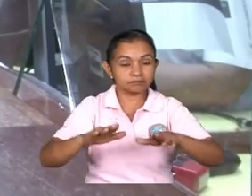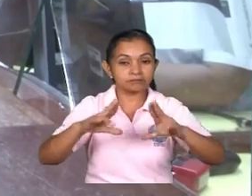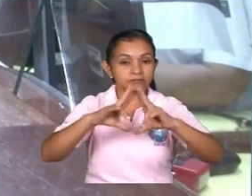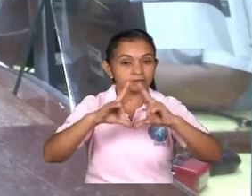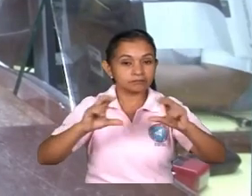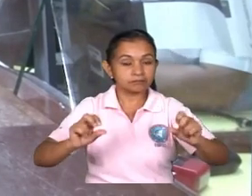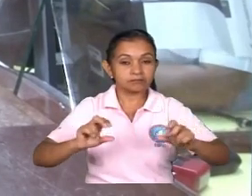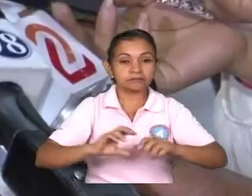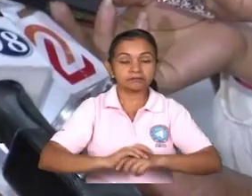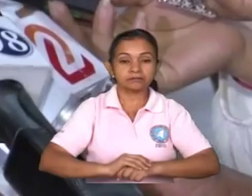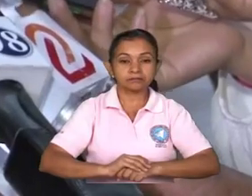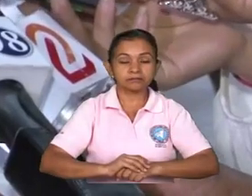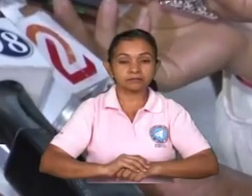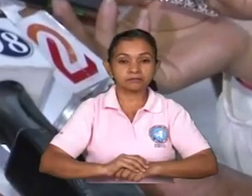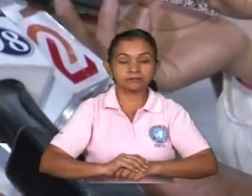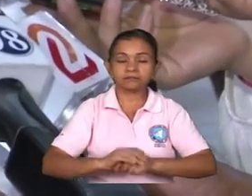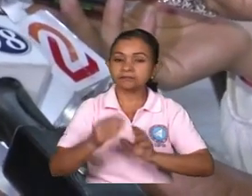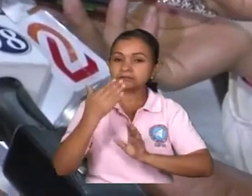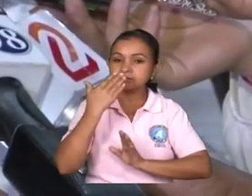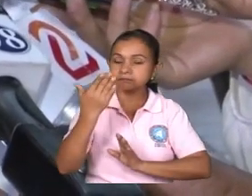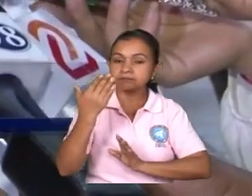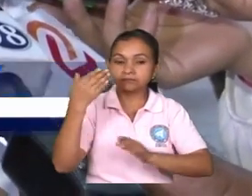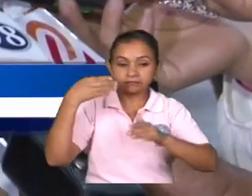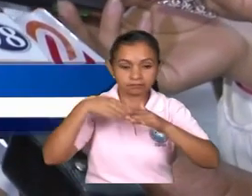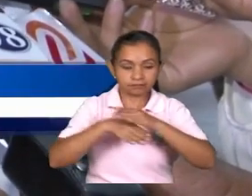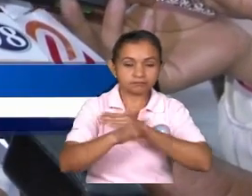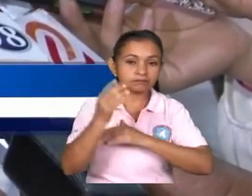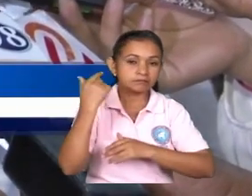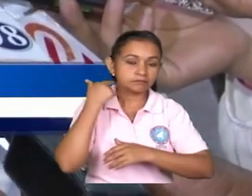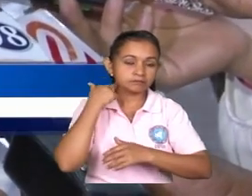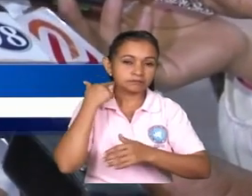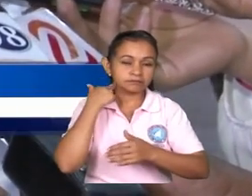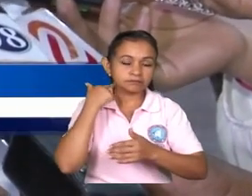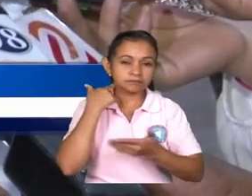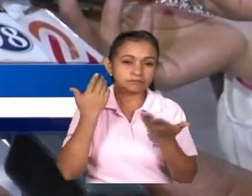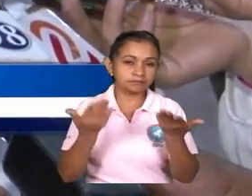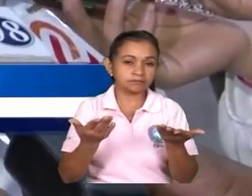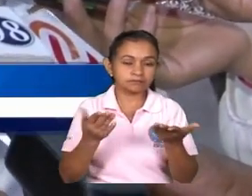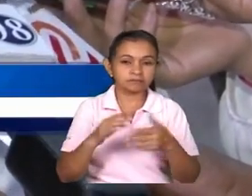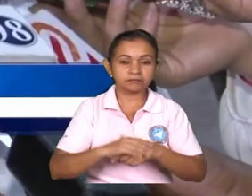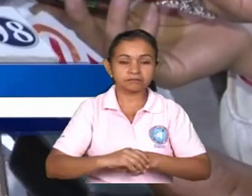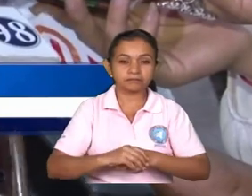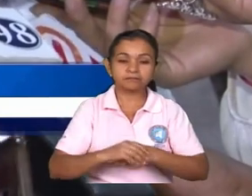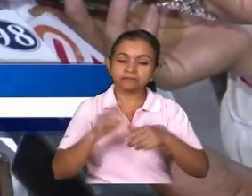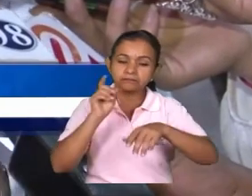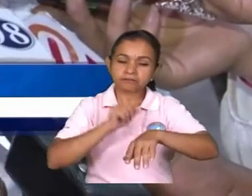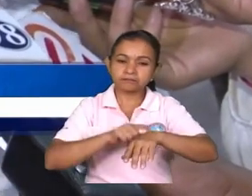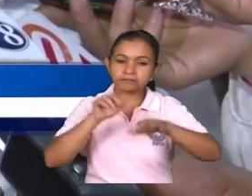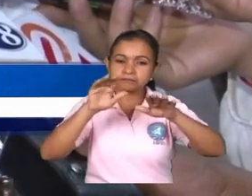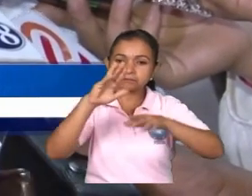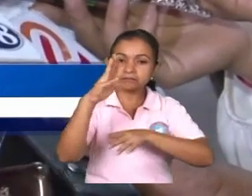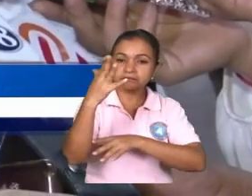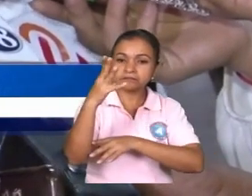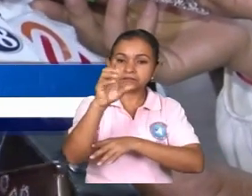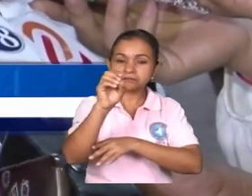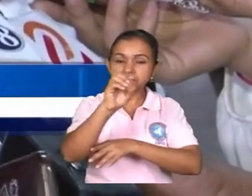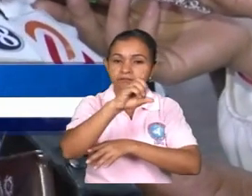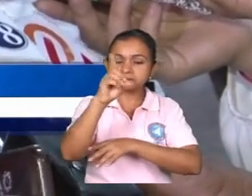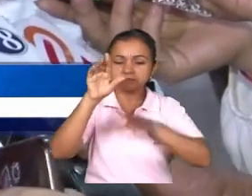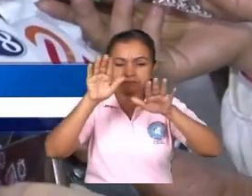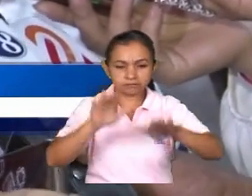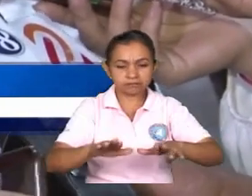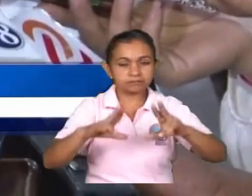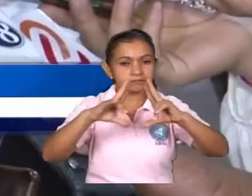país. Bueno, ellos al ingresar siempre se les plama un tiempo de 90 días y